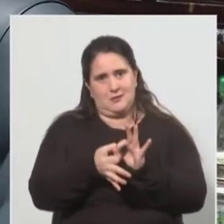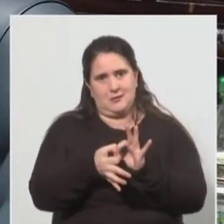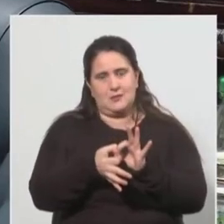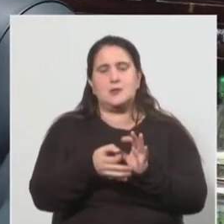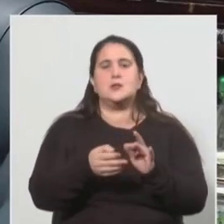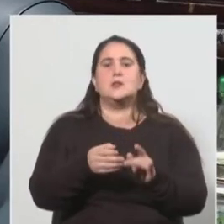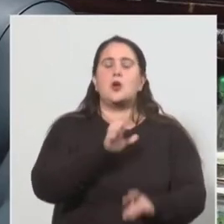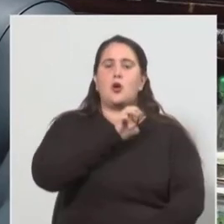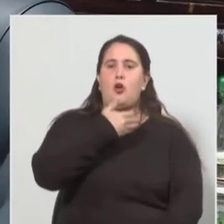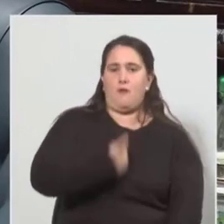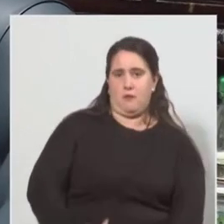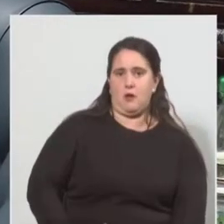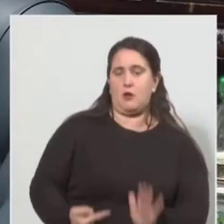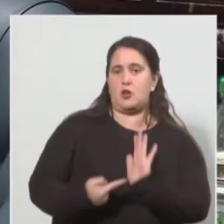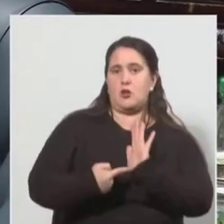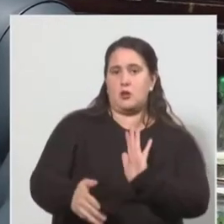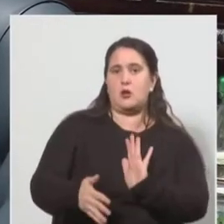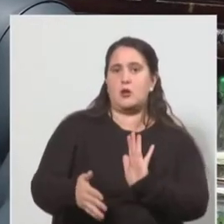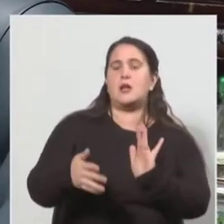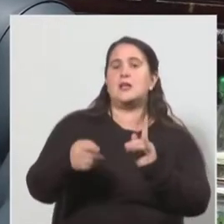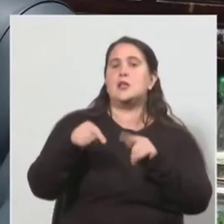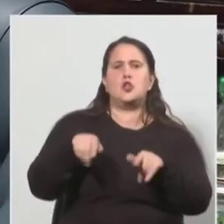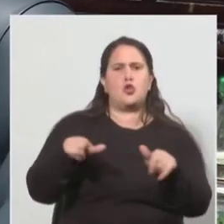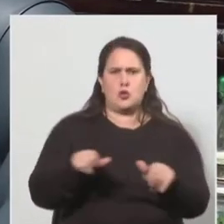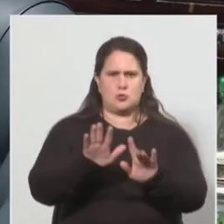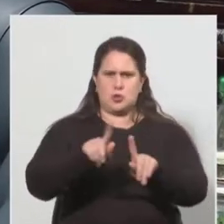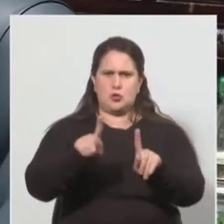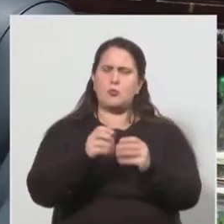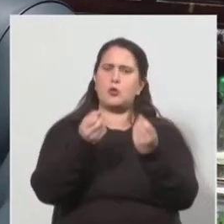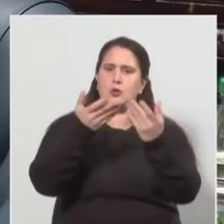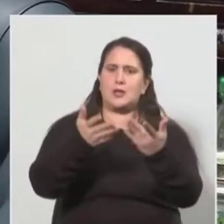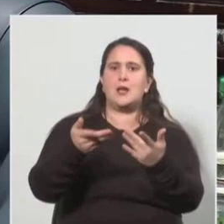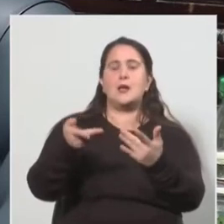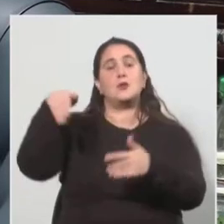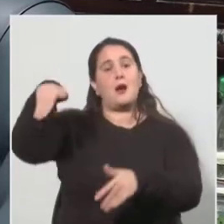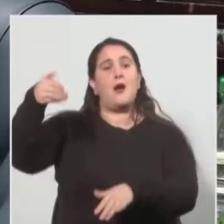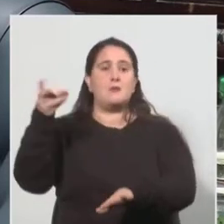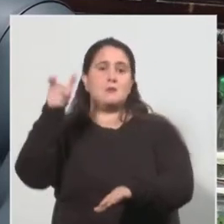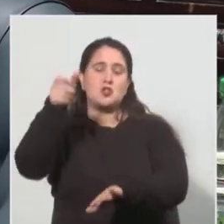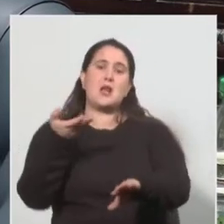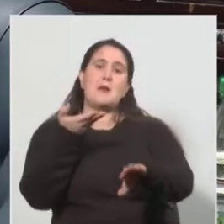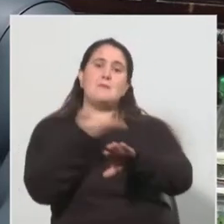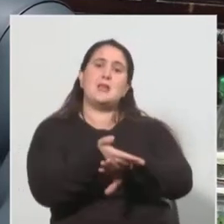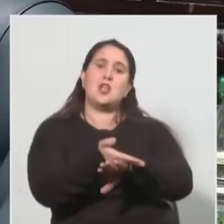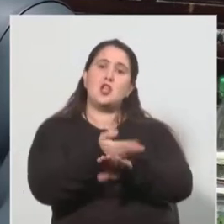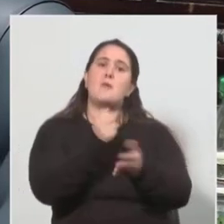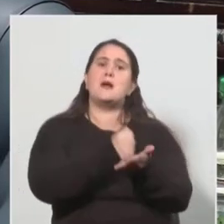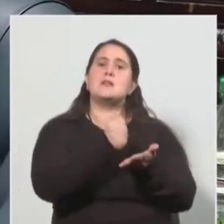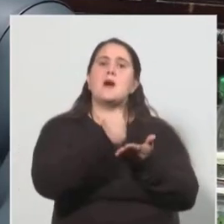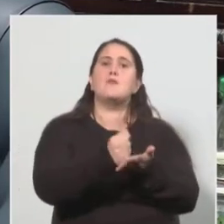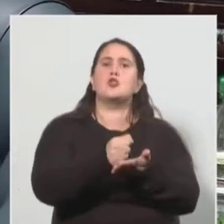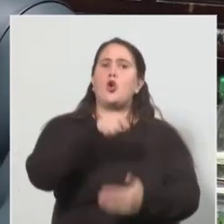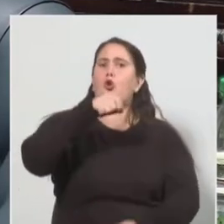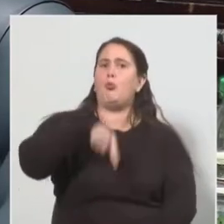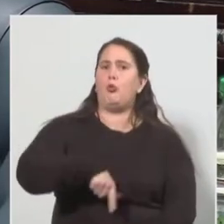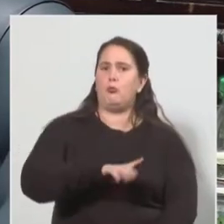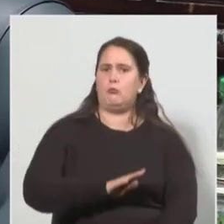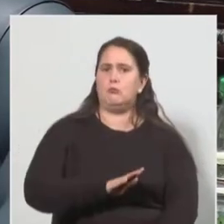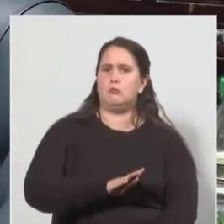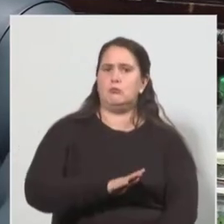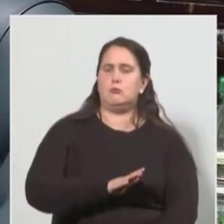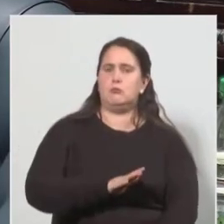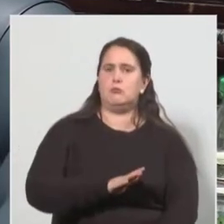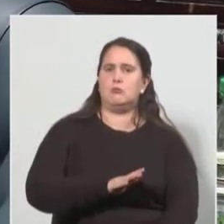El gobierno ha dicho que no se procedió de esa manera porque Marcet pidió que se les pidiera un pasaporte común.